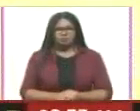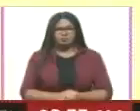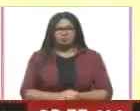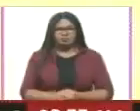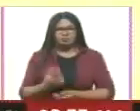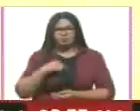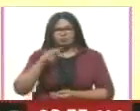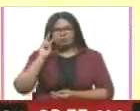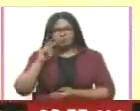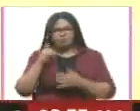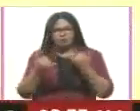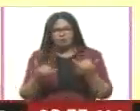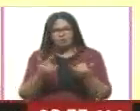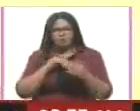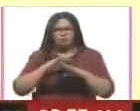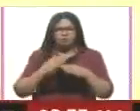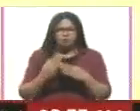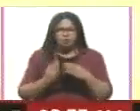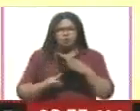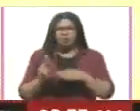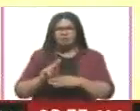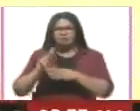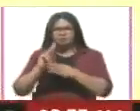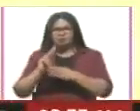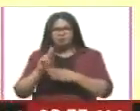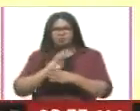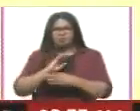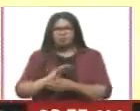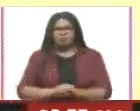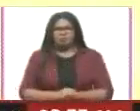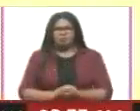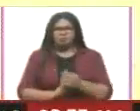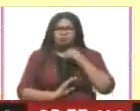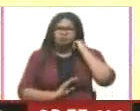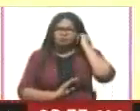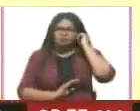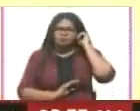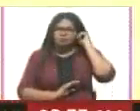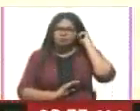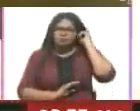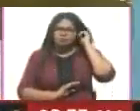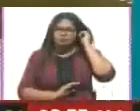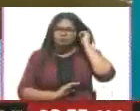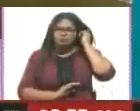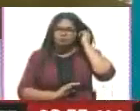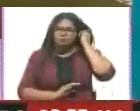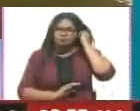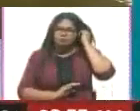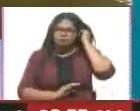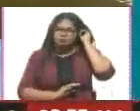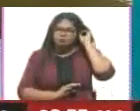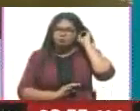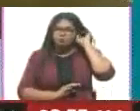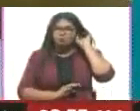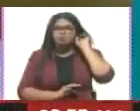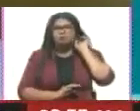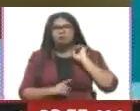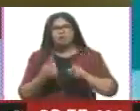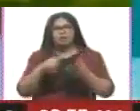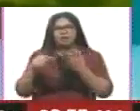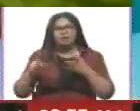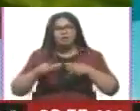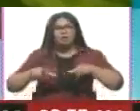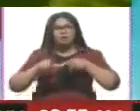formación de los médicos, porque era un salto a la modernidad que se estaba dando en ese momento. El resto de la ciudad